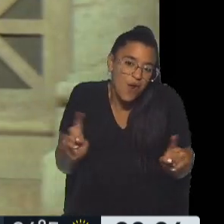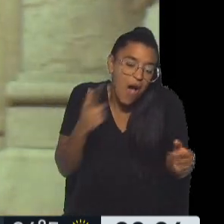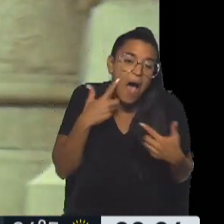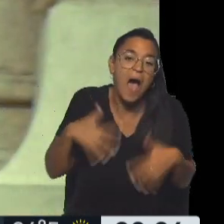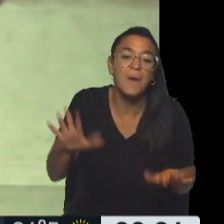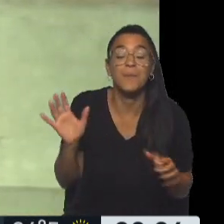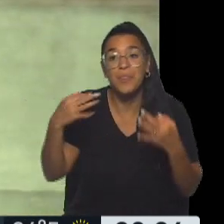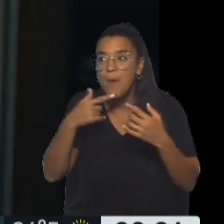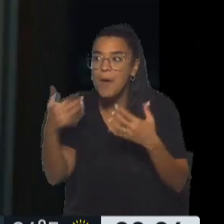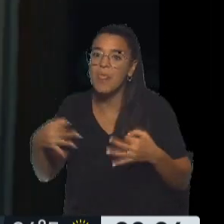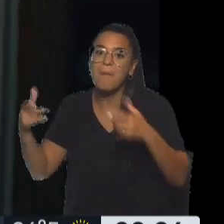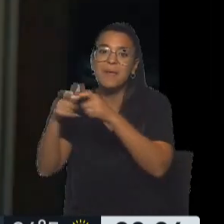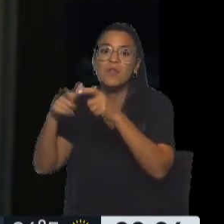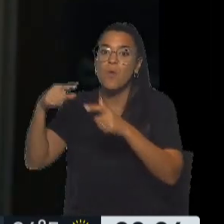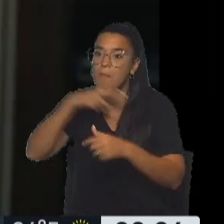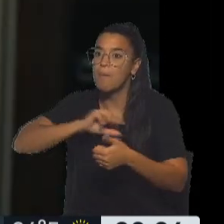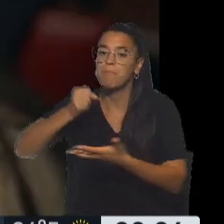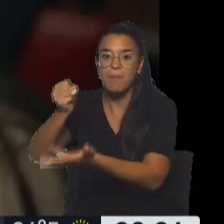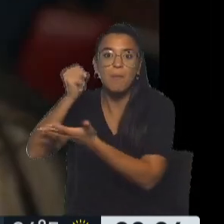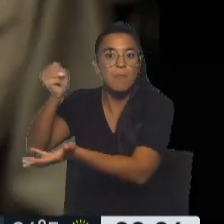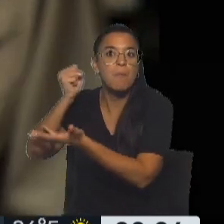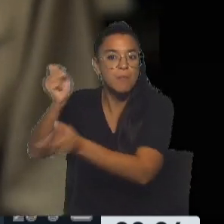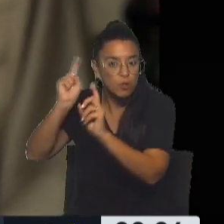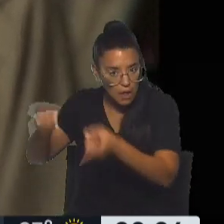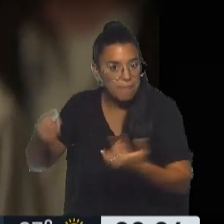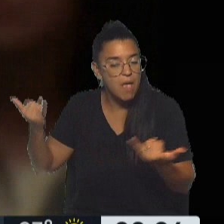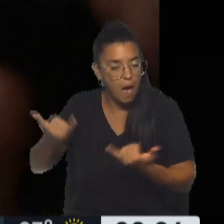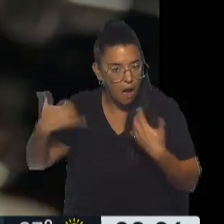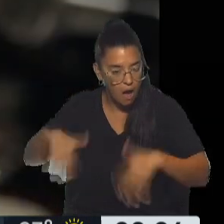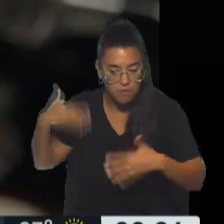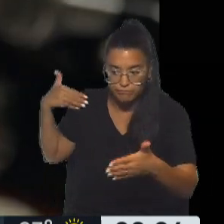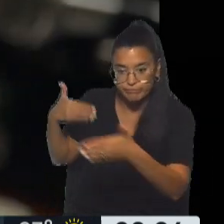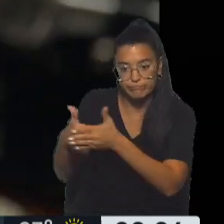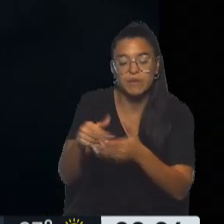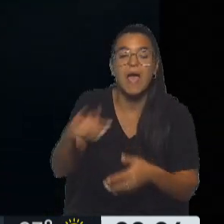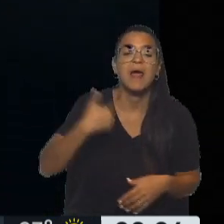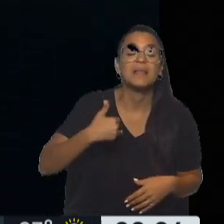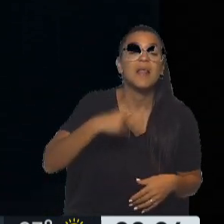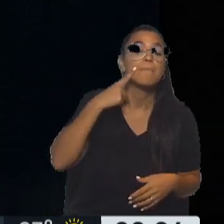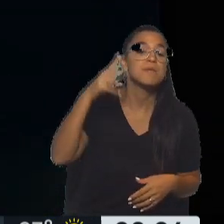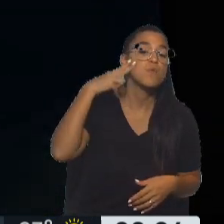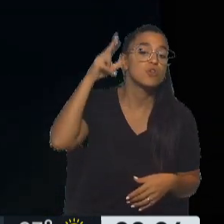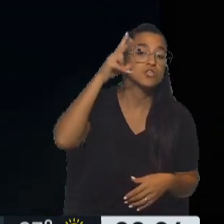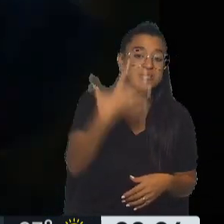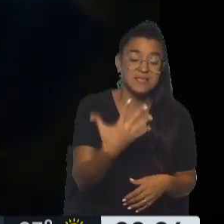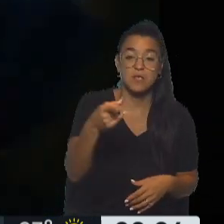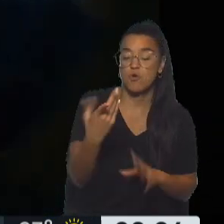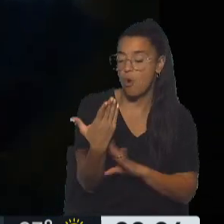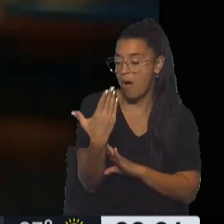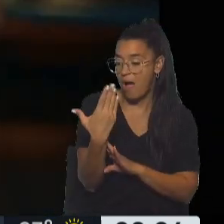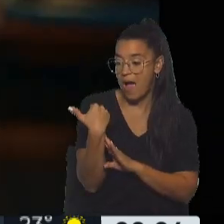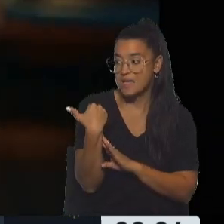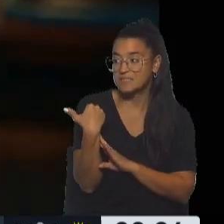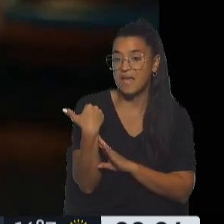película alemana ha venido ganando premios en cada entrega internacional que se ha hecho hasta acá. Argentina 1985 llega ayer